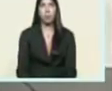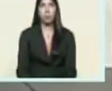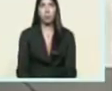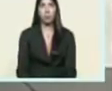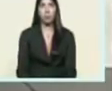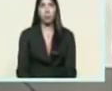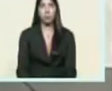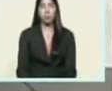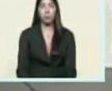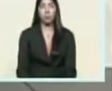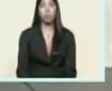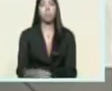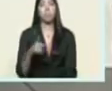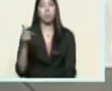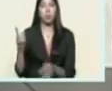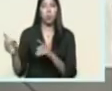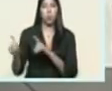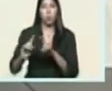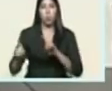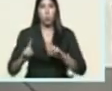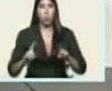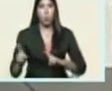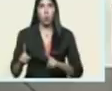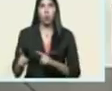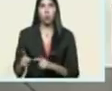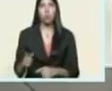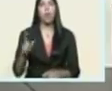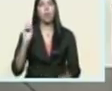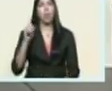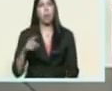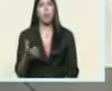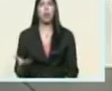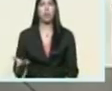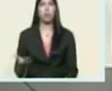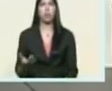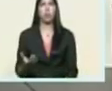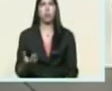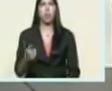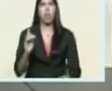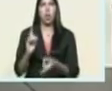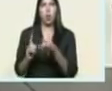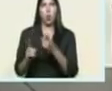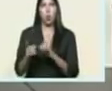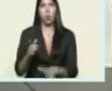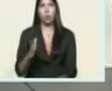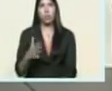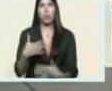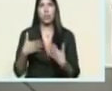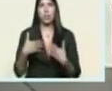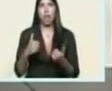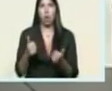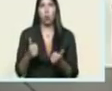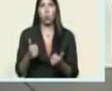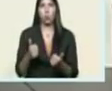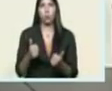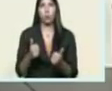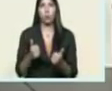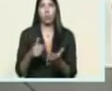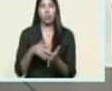operacional, que se encuentra recuperándose también de algunos golpes que